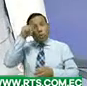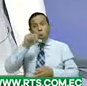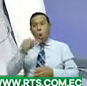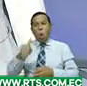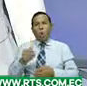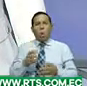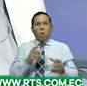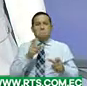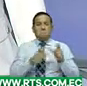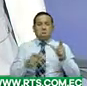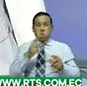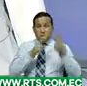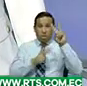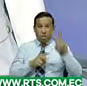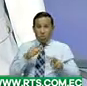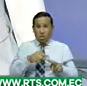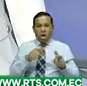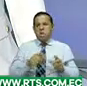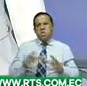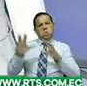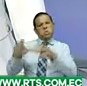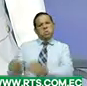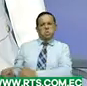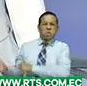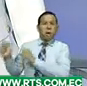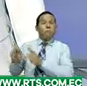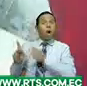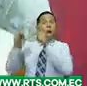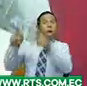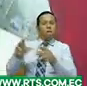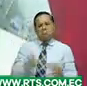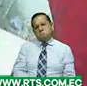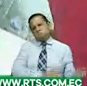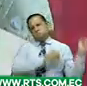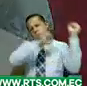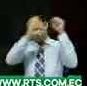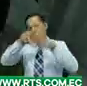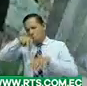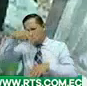ciudadanos oriundos de Venezuela. Escuchemos.